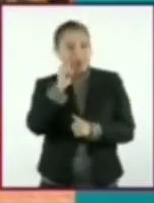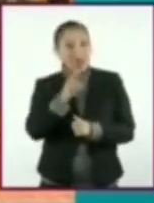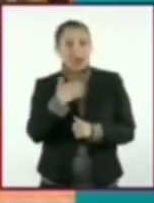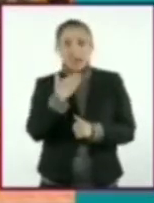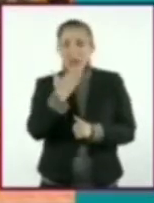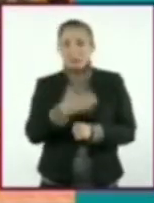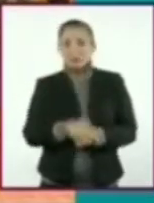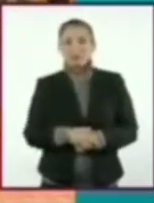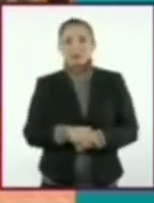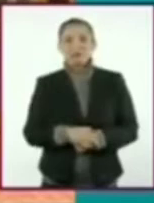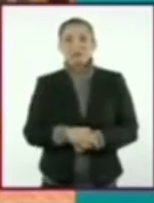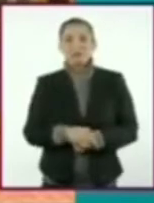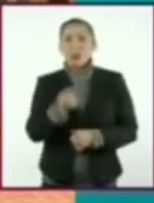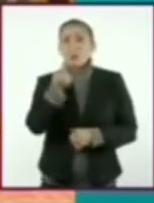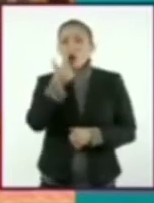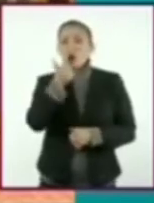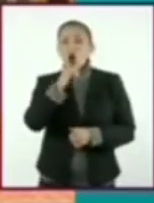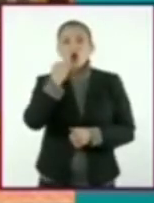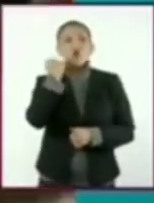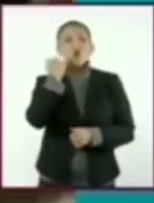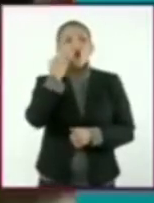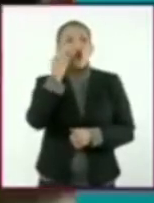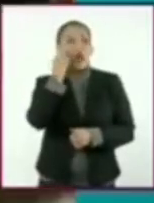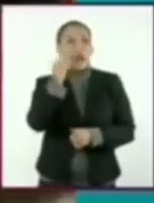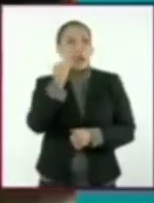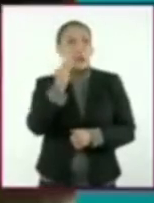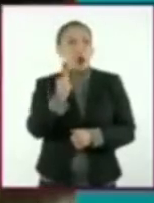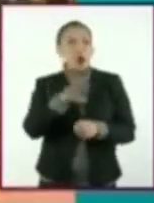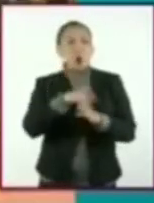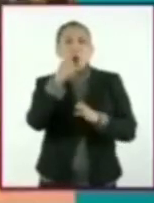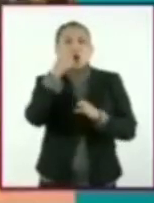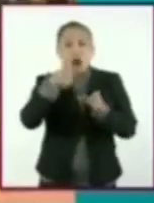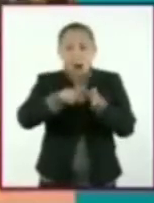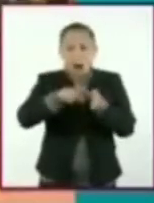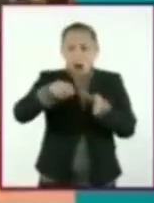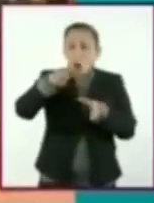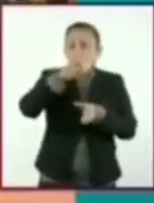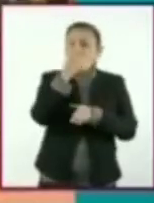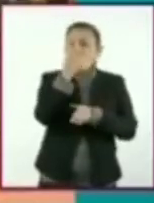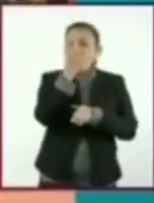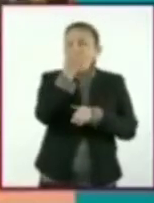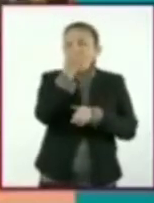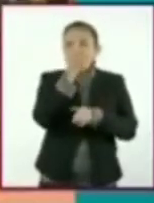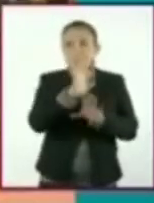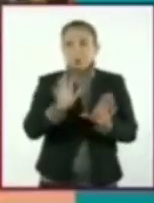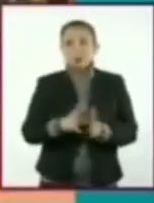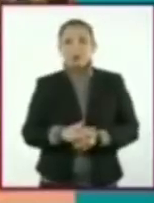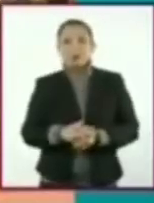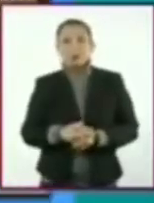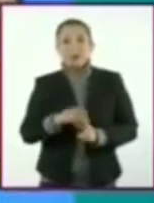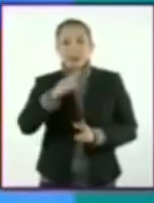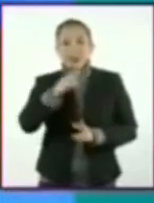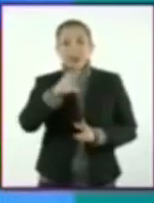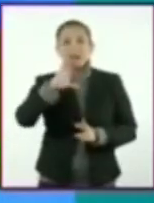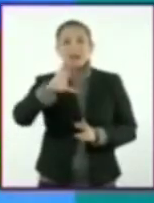Está muy bueno. Vamos a poner un poco de jugo de limón, como una cucharadita solamente. Chía,